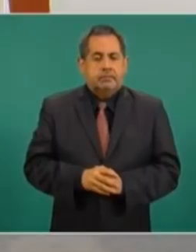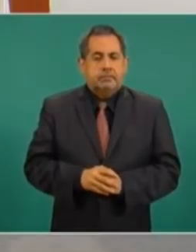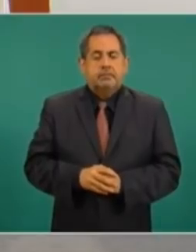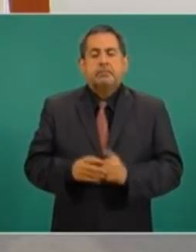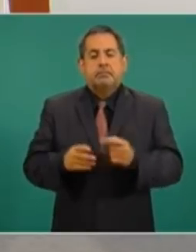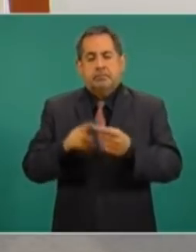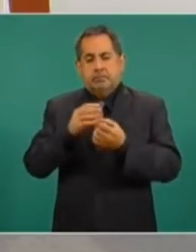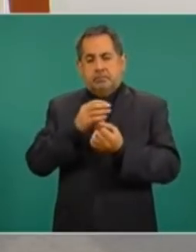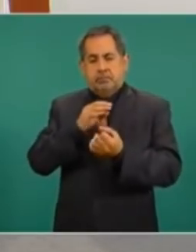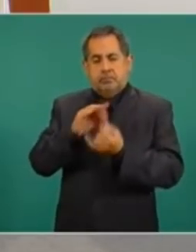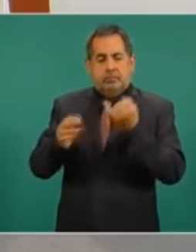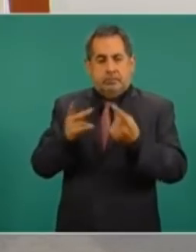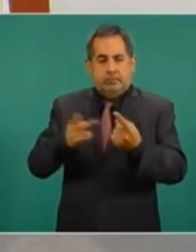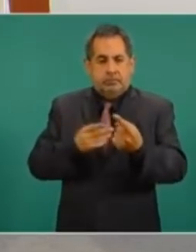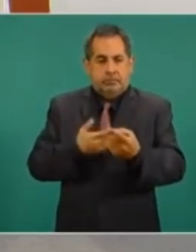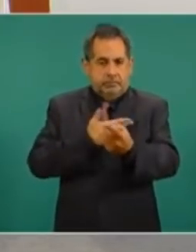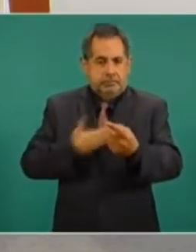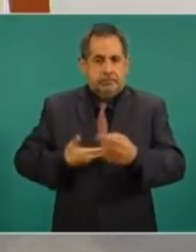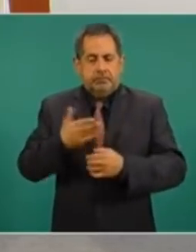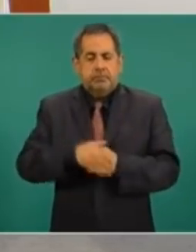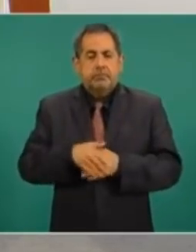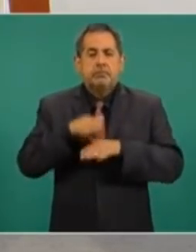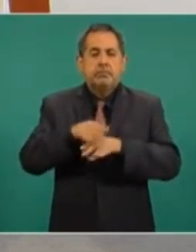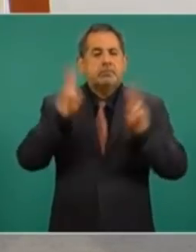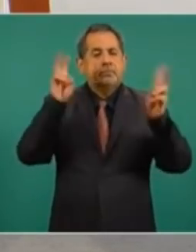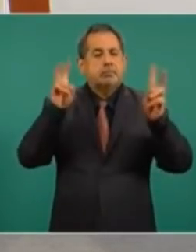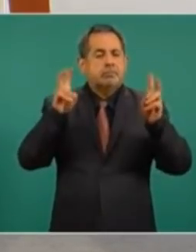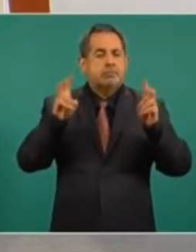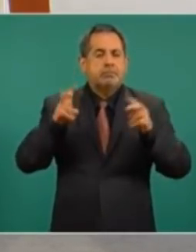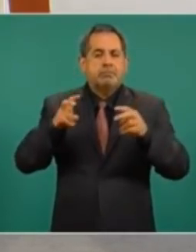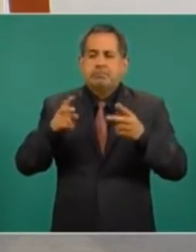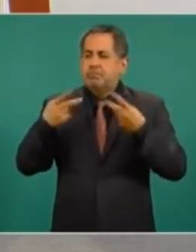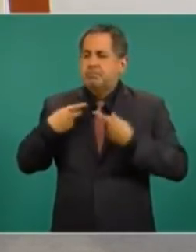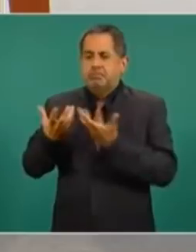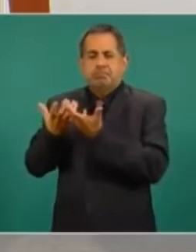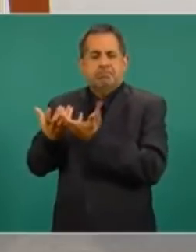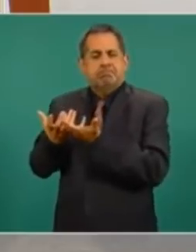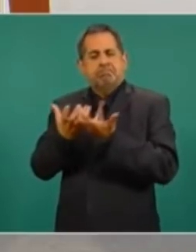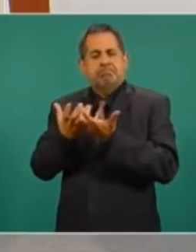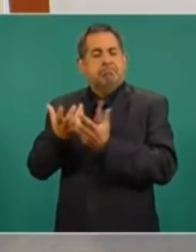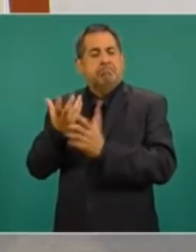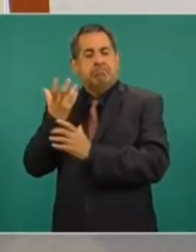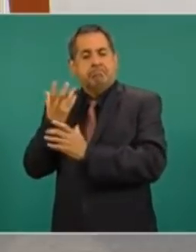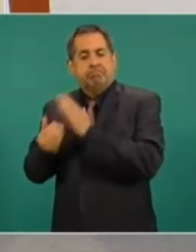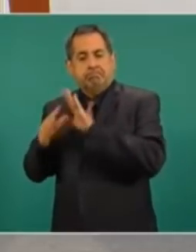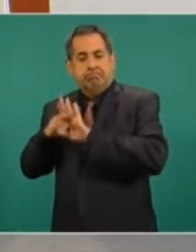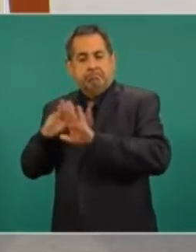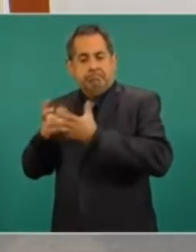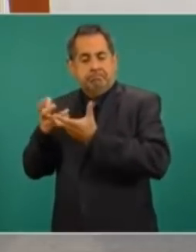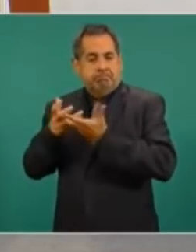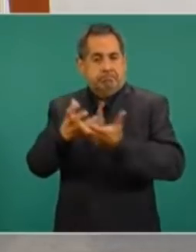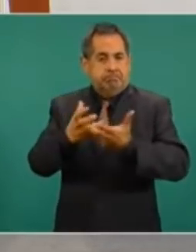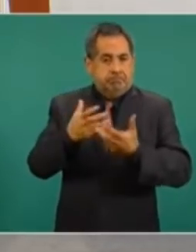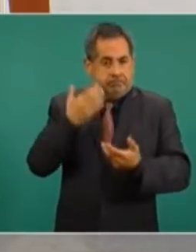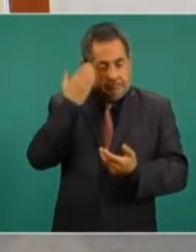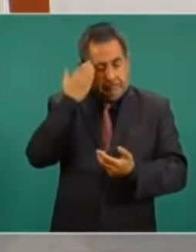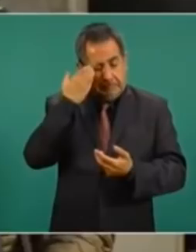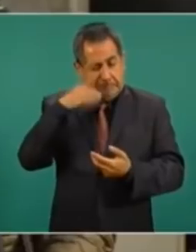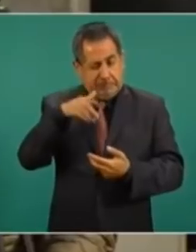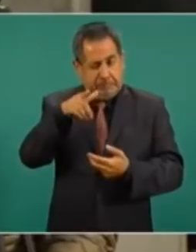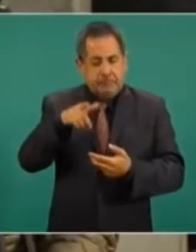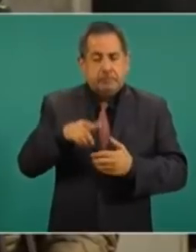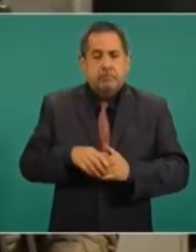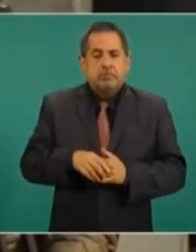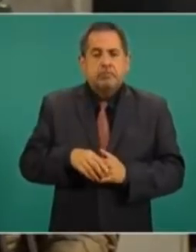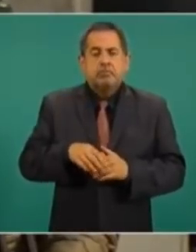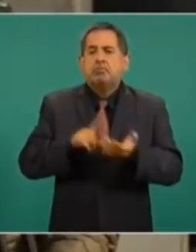Presidente, por último, regresando al tema de la caravana, ¿su gobierno tiene algún tipo de indicio de que estén